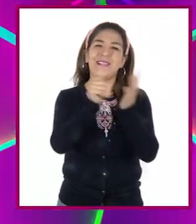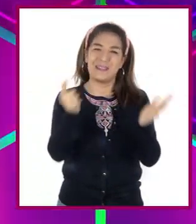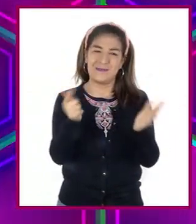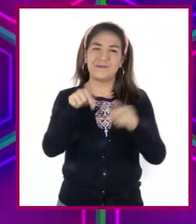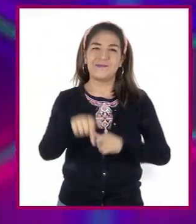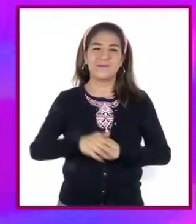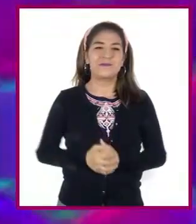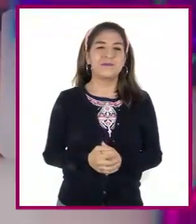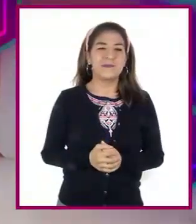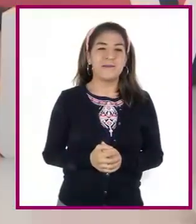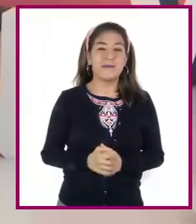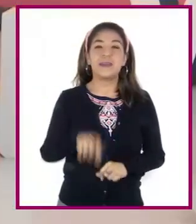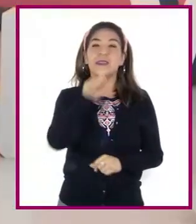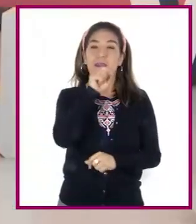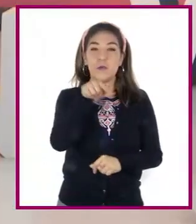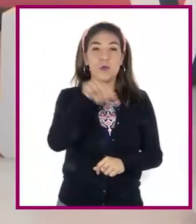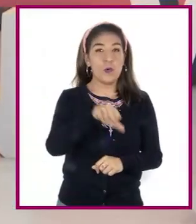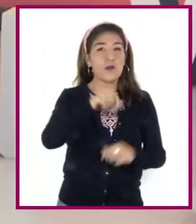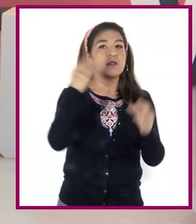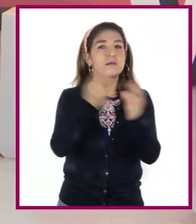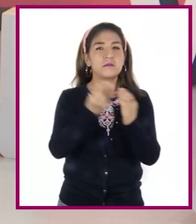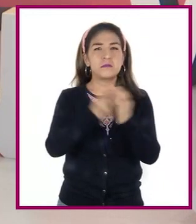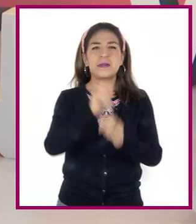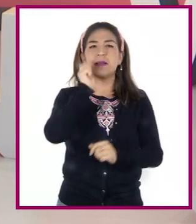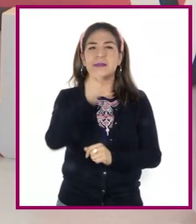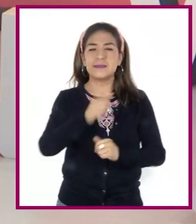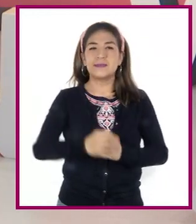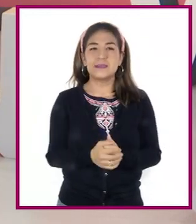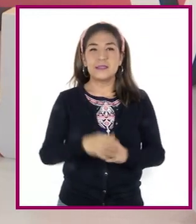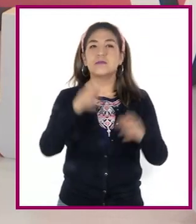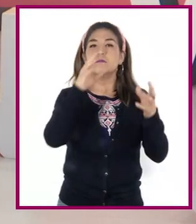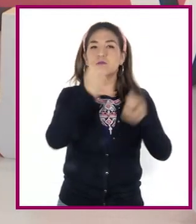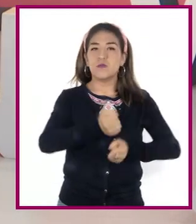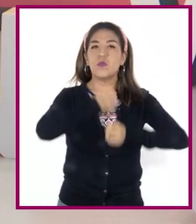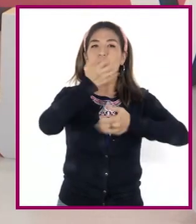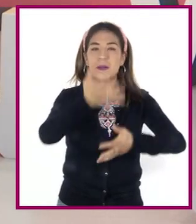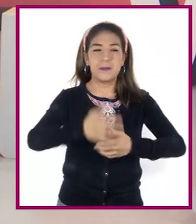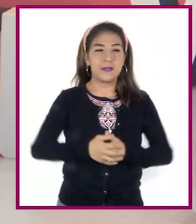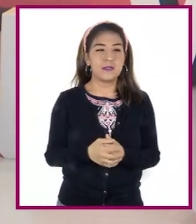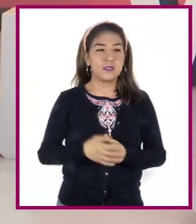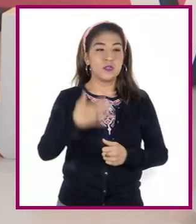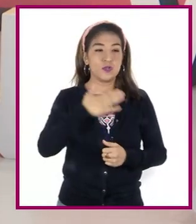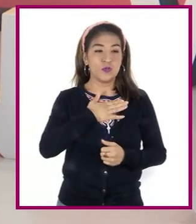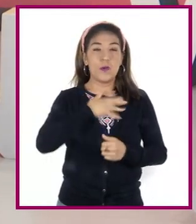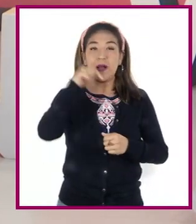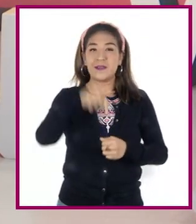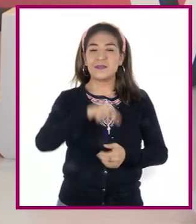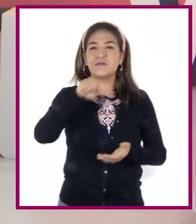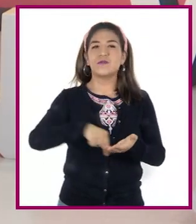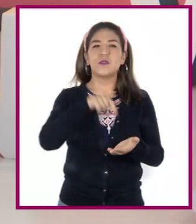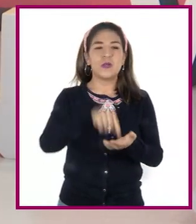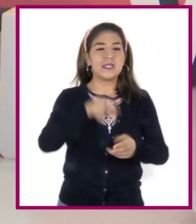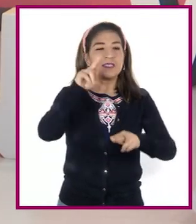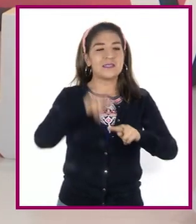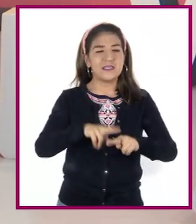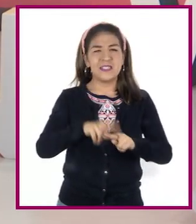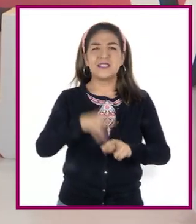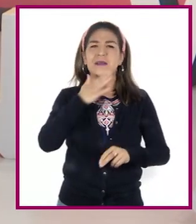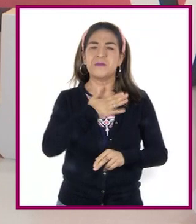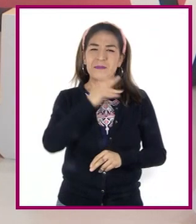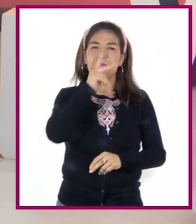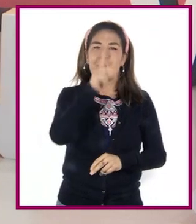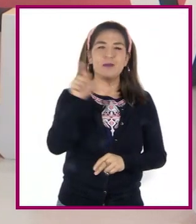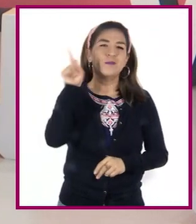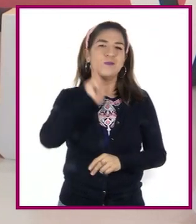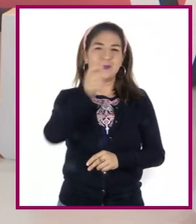texto. Además, en esta sesión trabajaremos con los siguientes poemas. Estoy aquí sentada con todas mis palabras, de